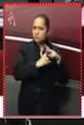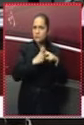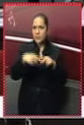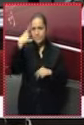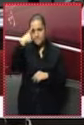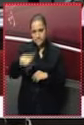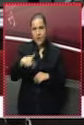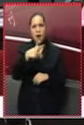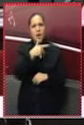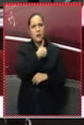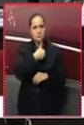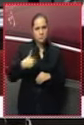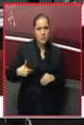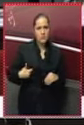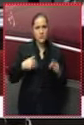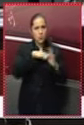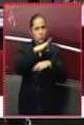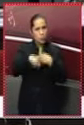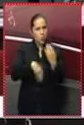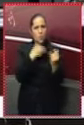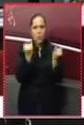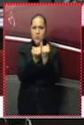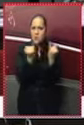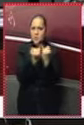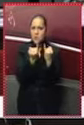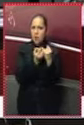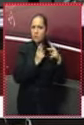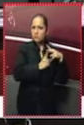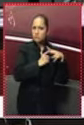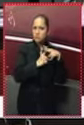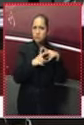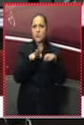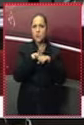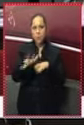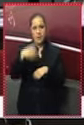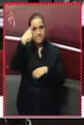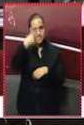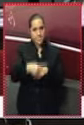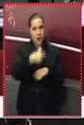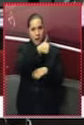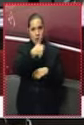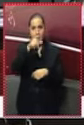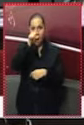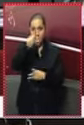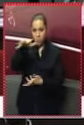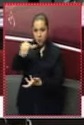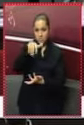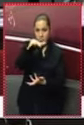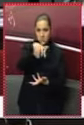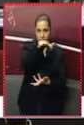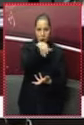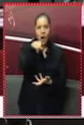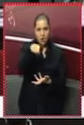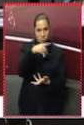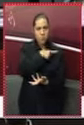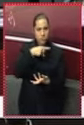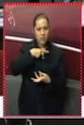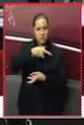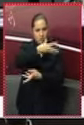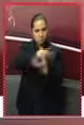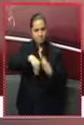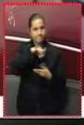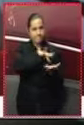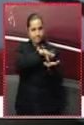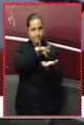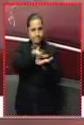Ejecutivo. De igual forma, propusimos y logramos que las localidades en donde se extrae el agua sean beneficiadas de manera